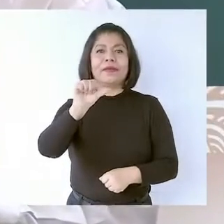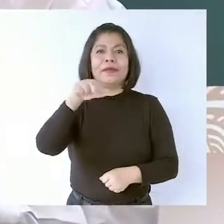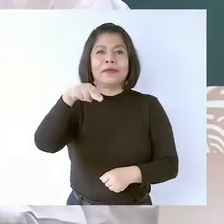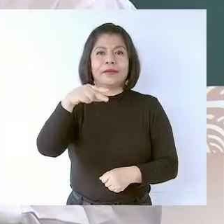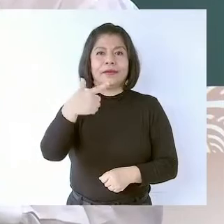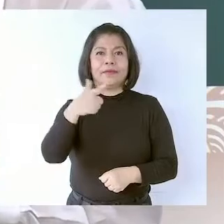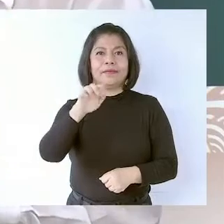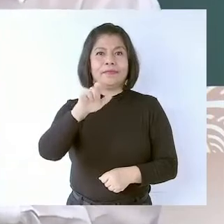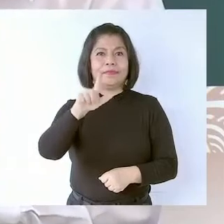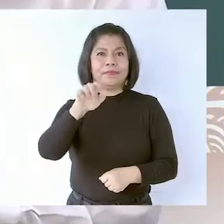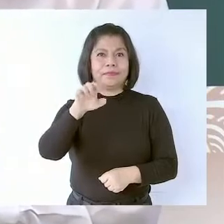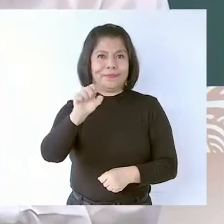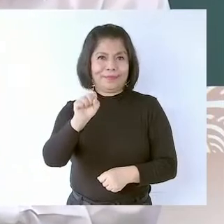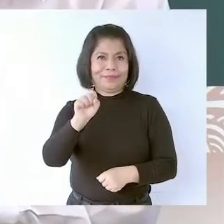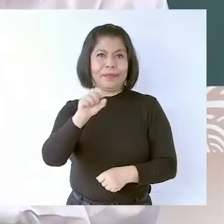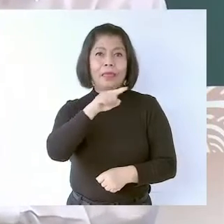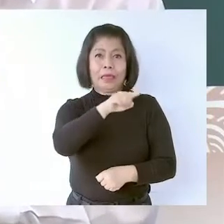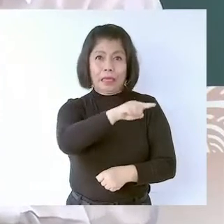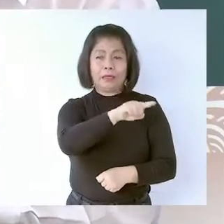Y les pedimos